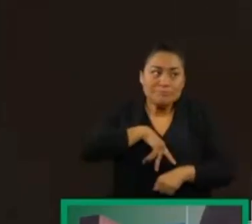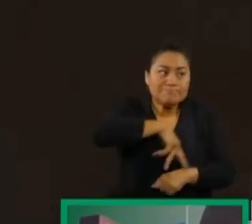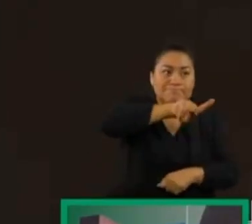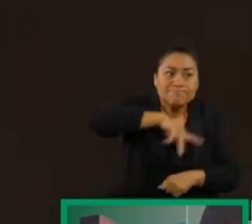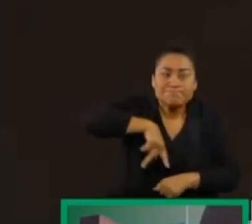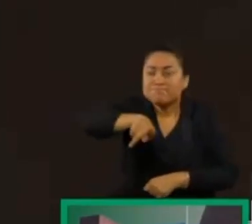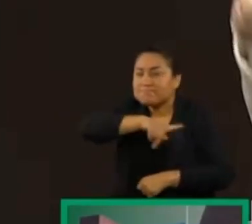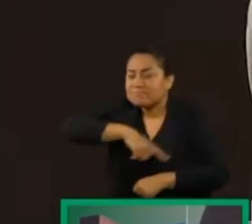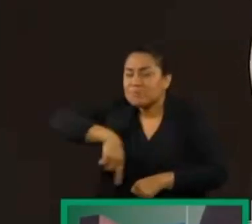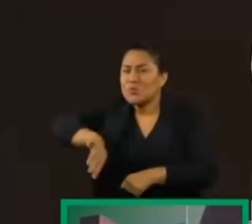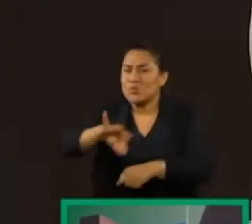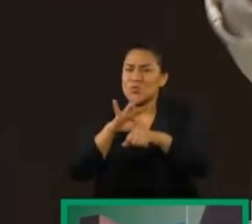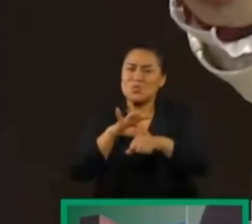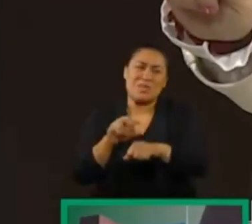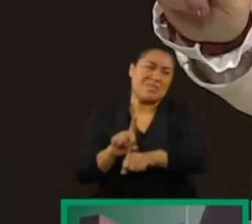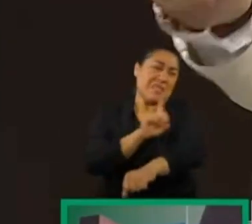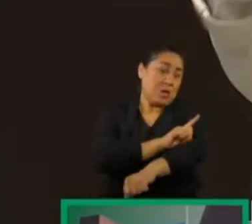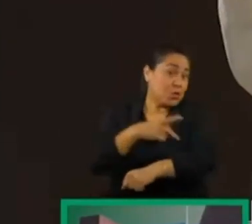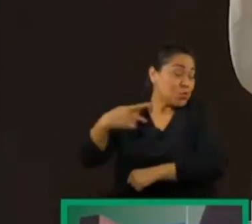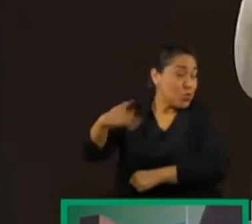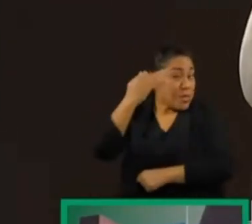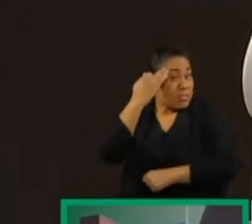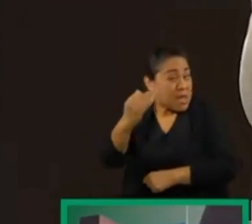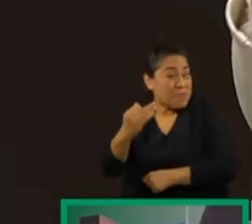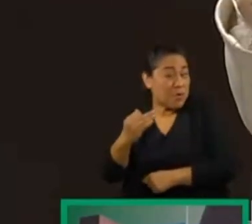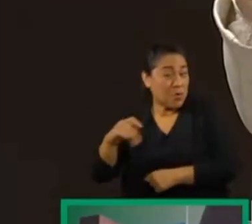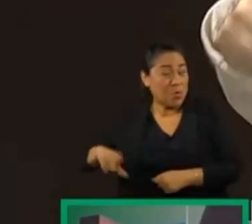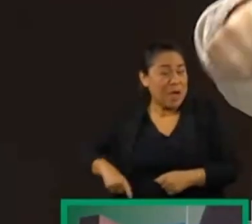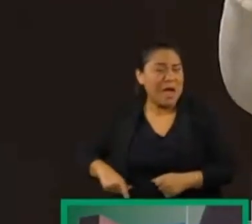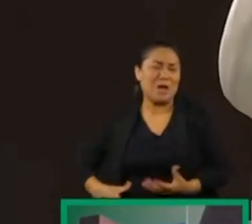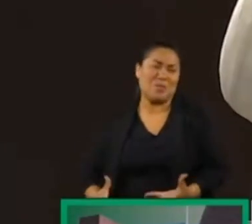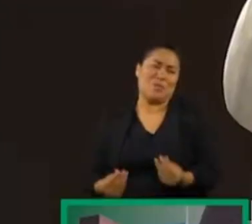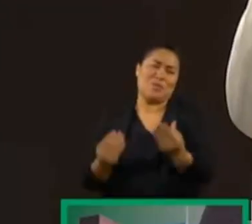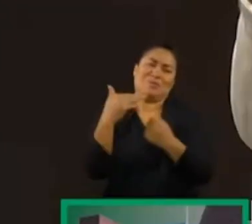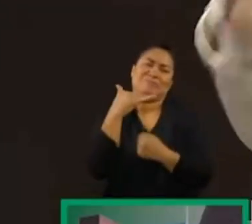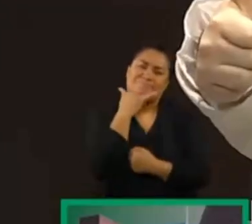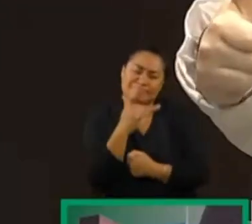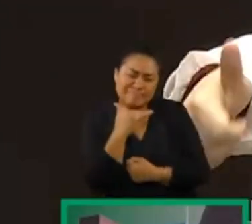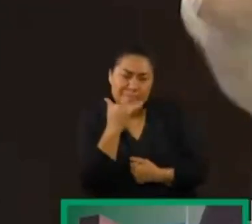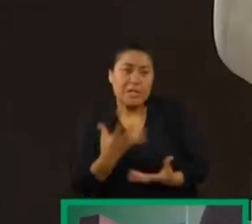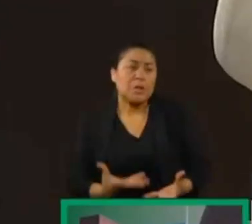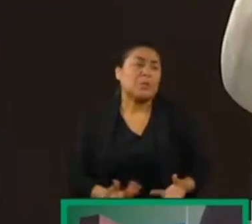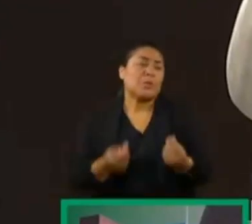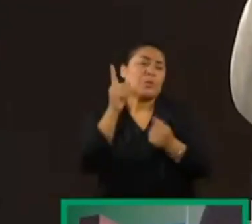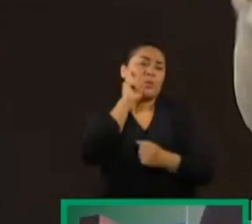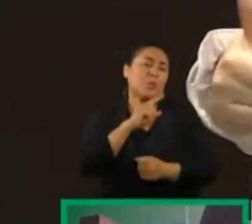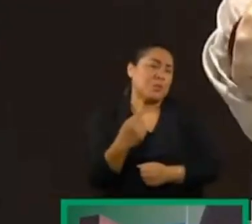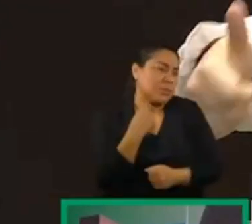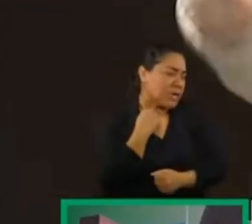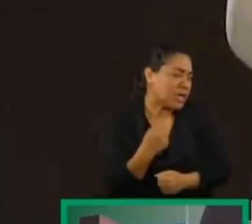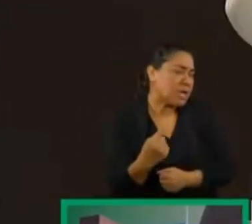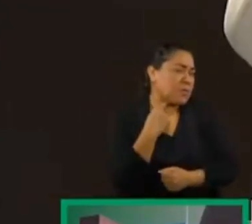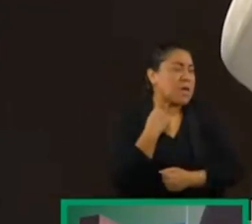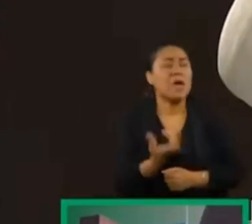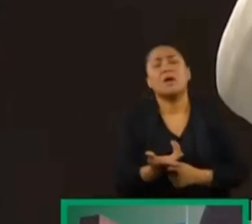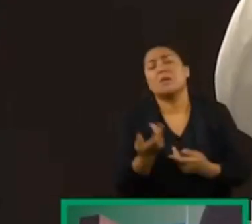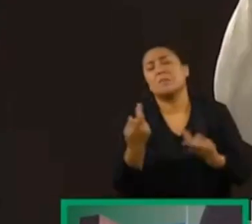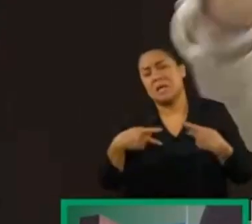que vivieron en su legado de corrupción, de feminicidios, de